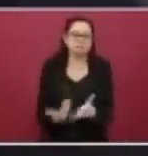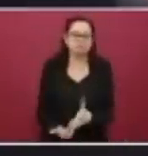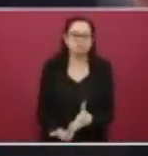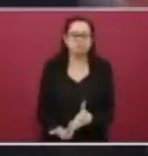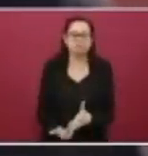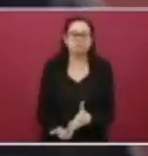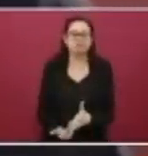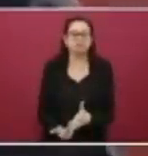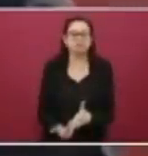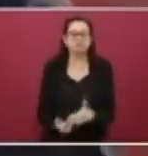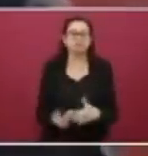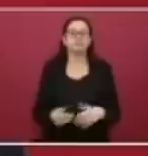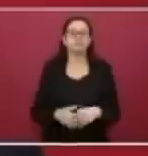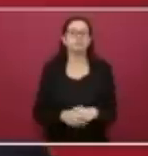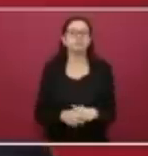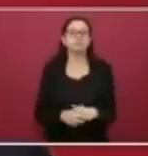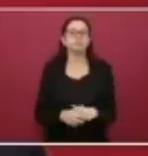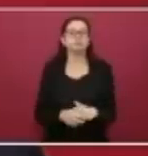es hasta